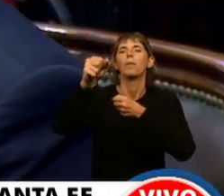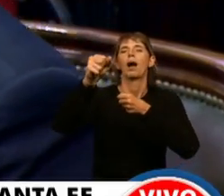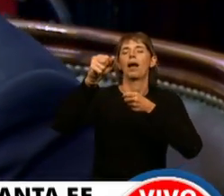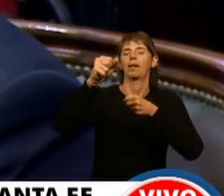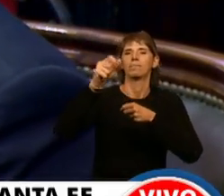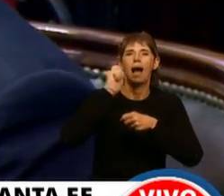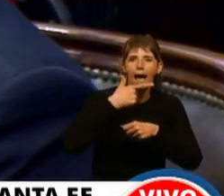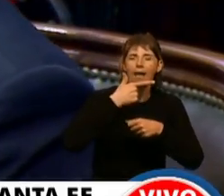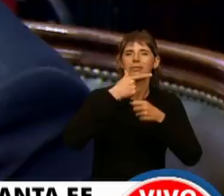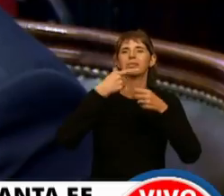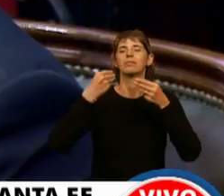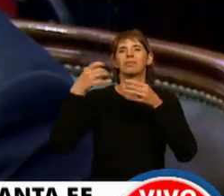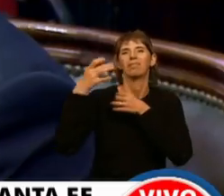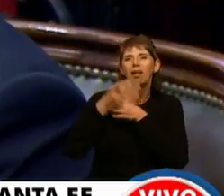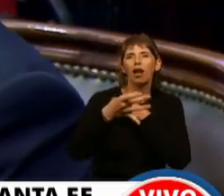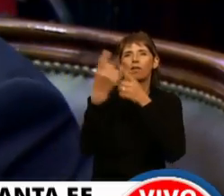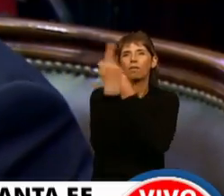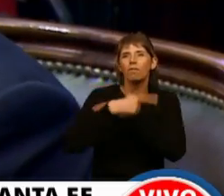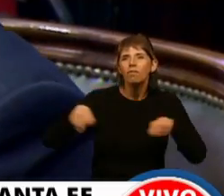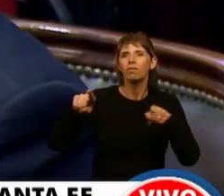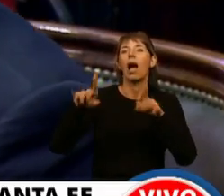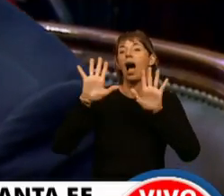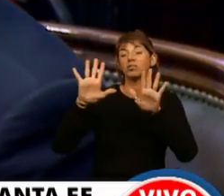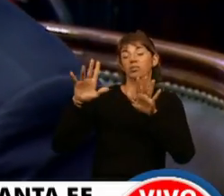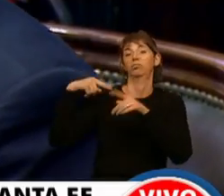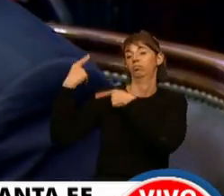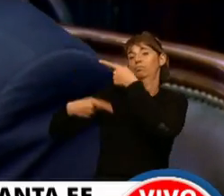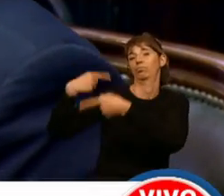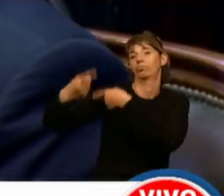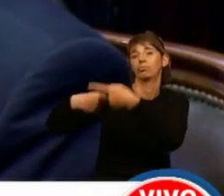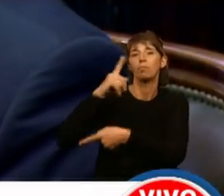tema ferrocarriles toda herencia de los 90 gracias presidente